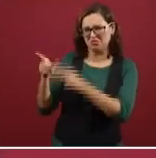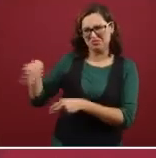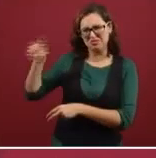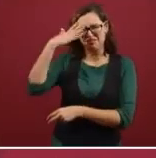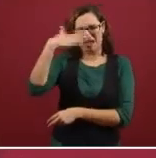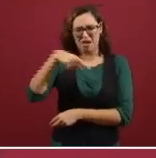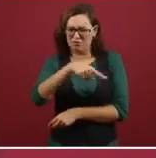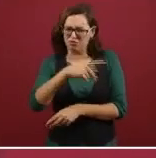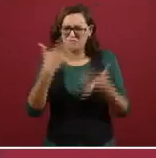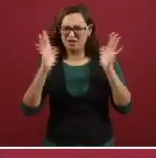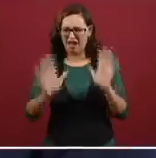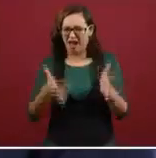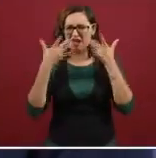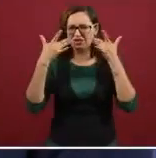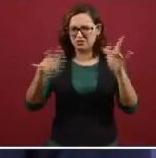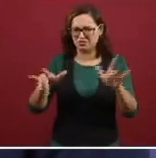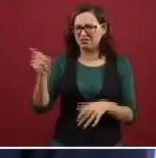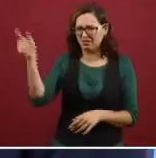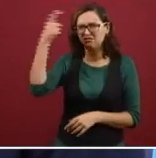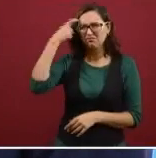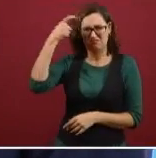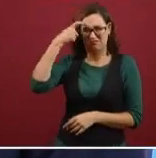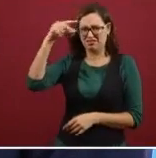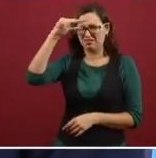y son inteligentes.